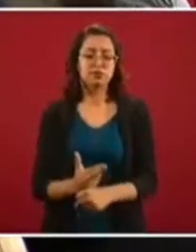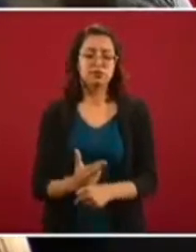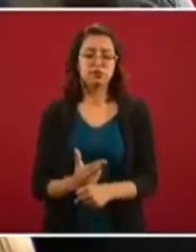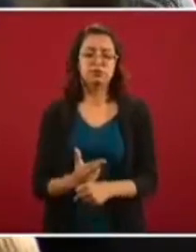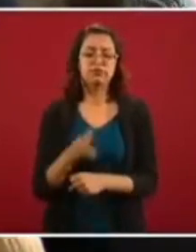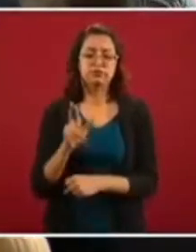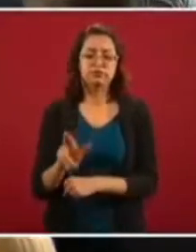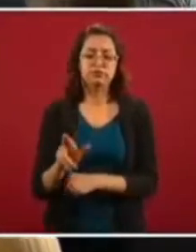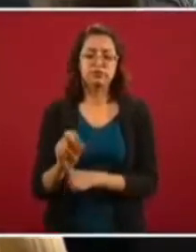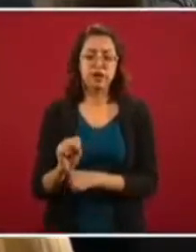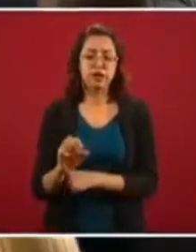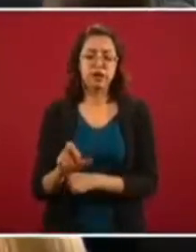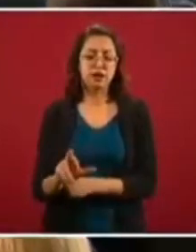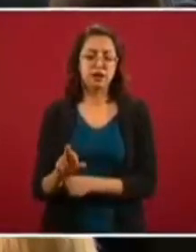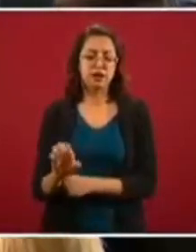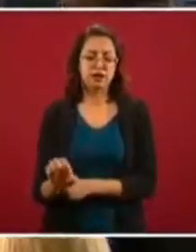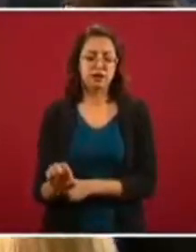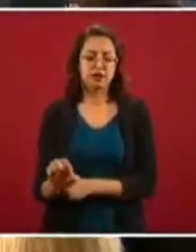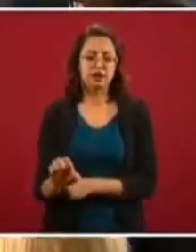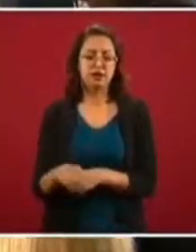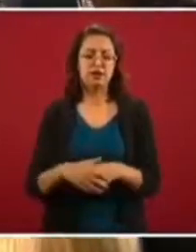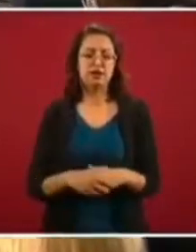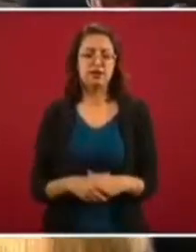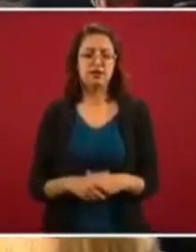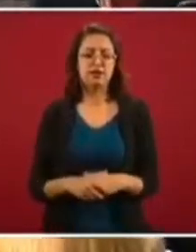de Relaciones Exteriores,